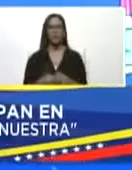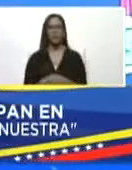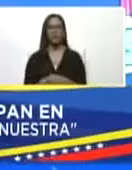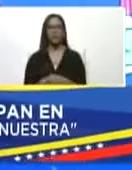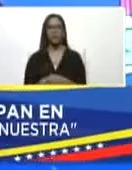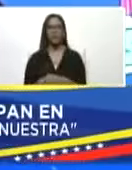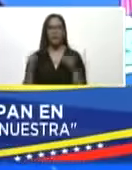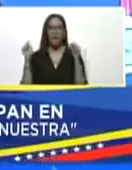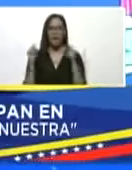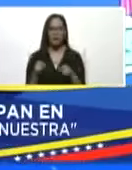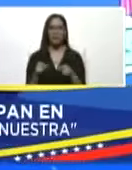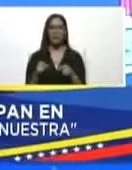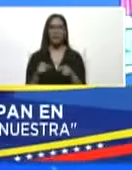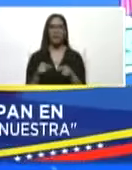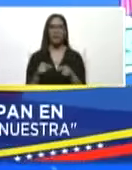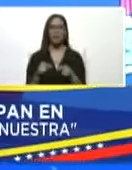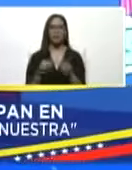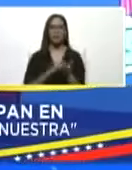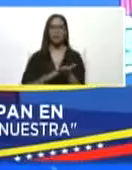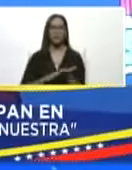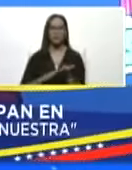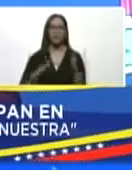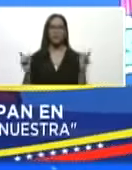Allí se resume,